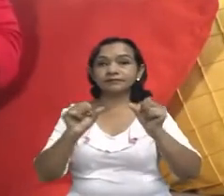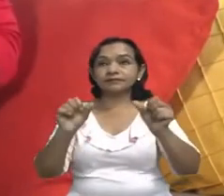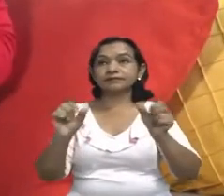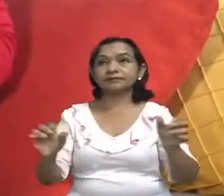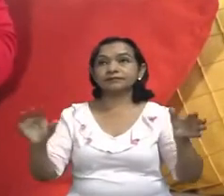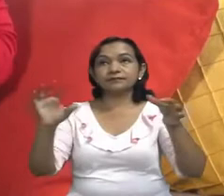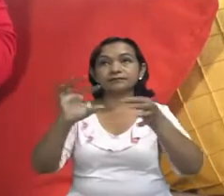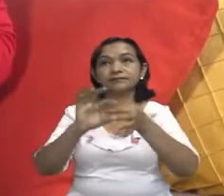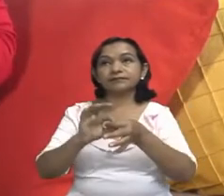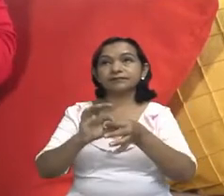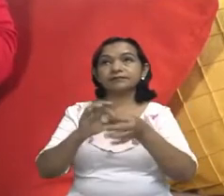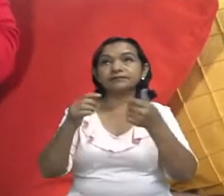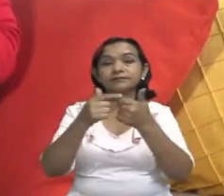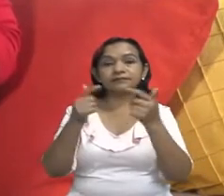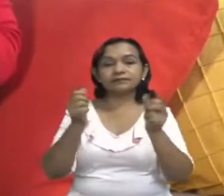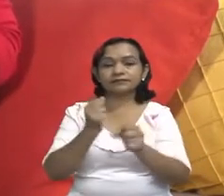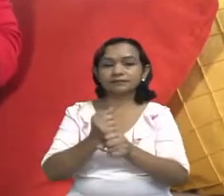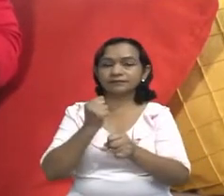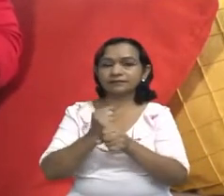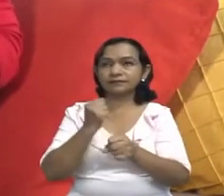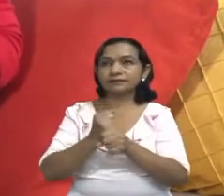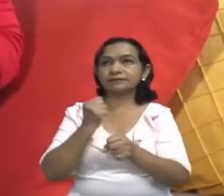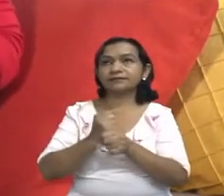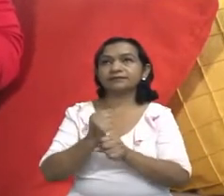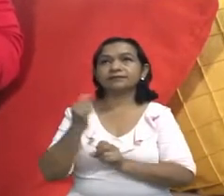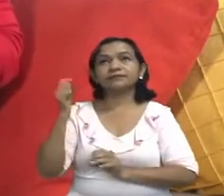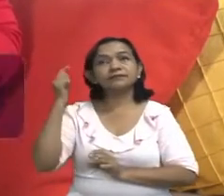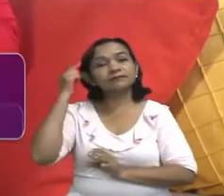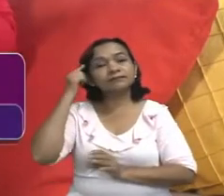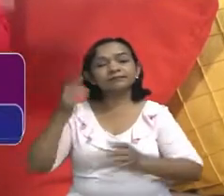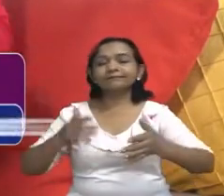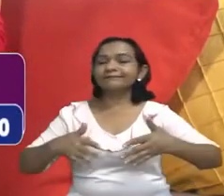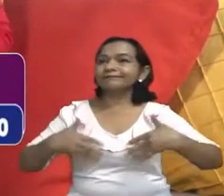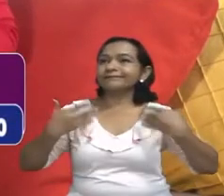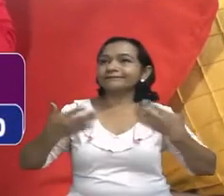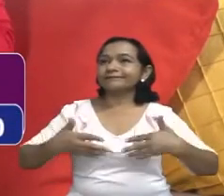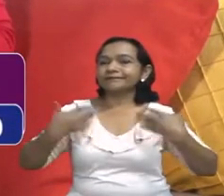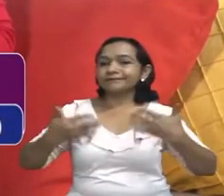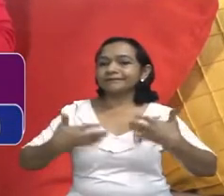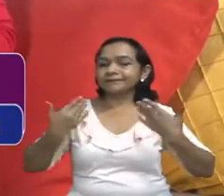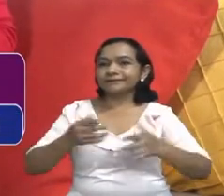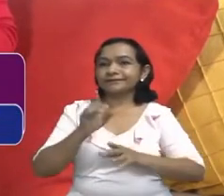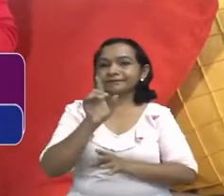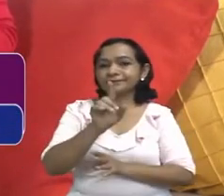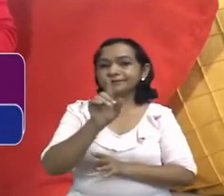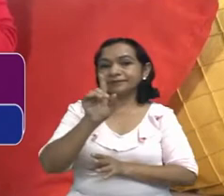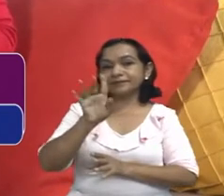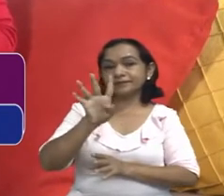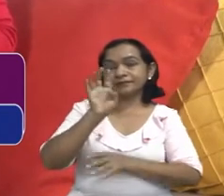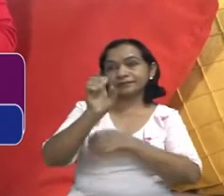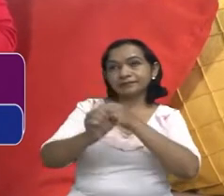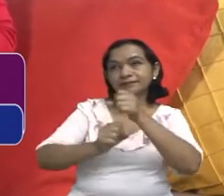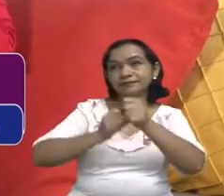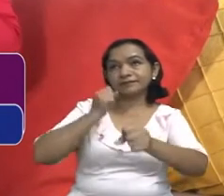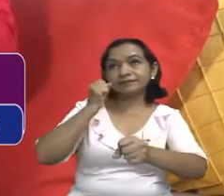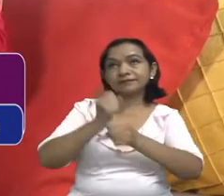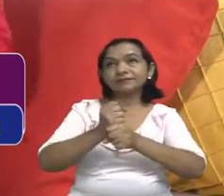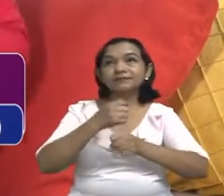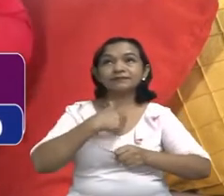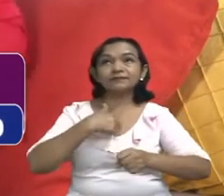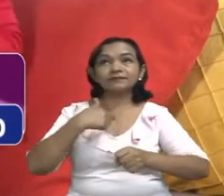parte de este equipo, creo que estamos muy entusiasmados de haber llegado a estos 14 años y creo que